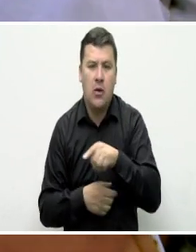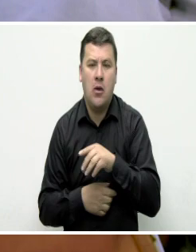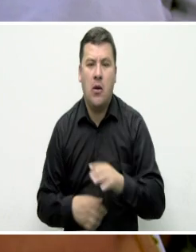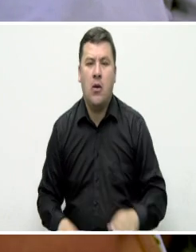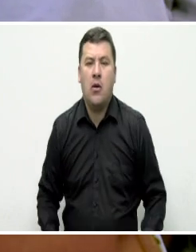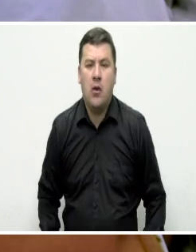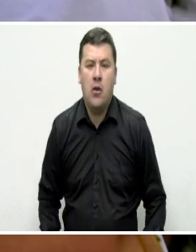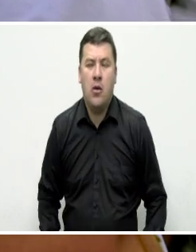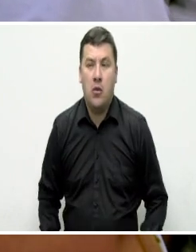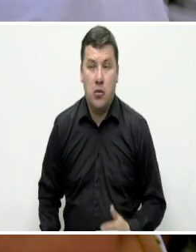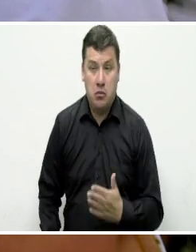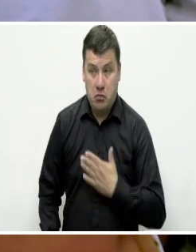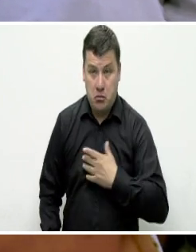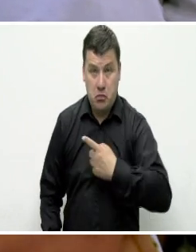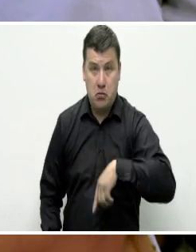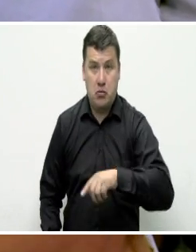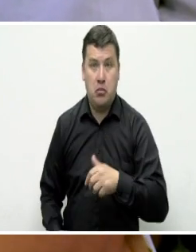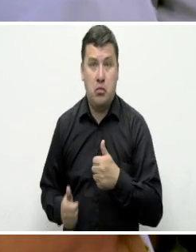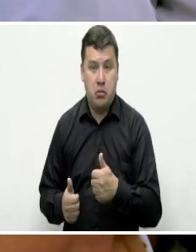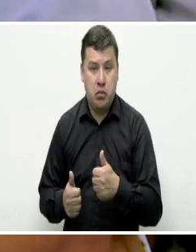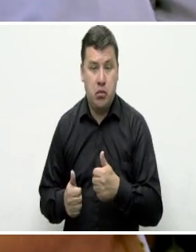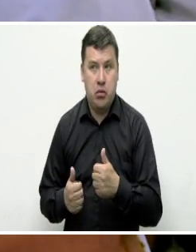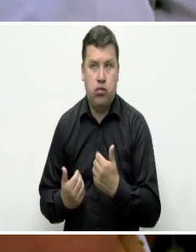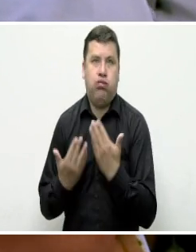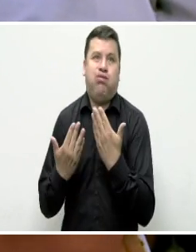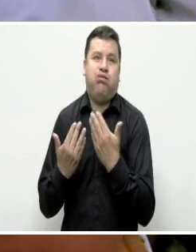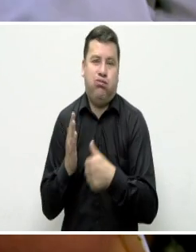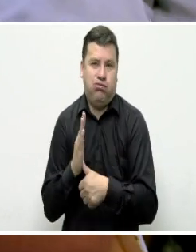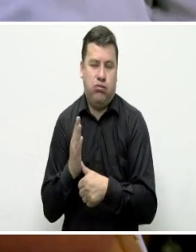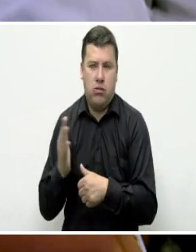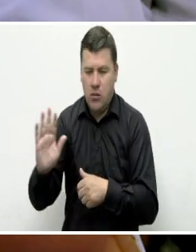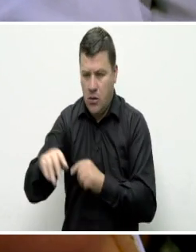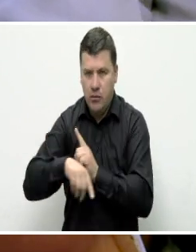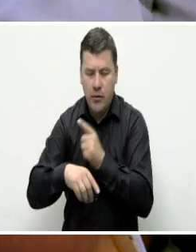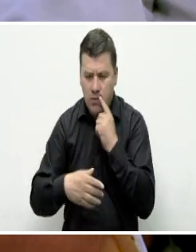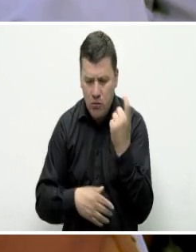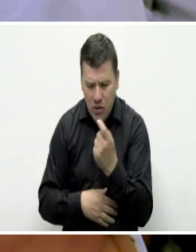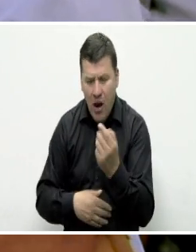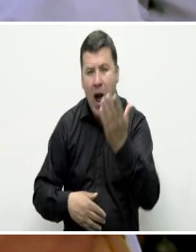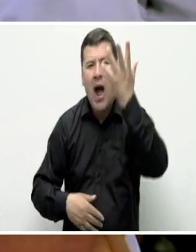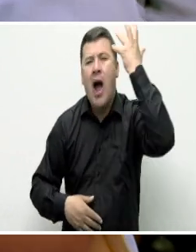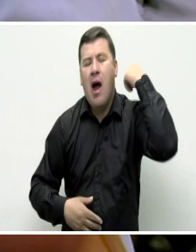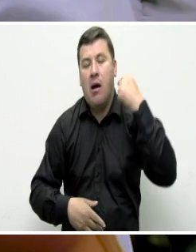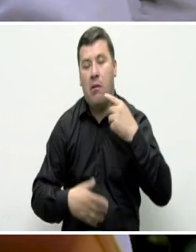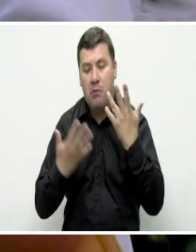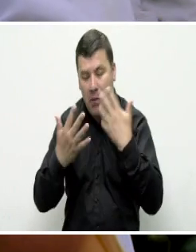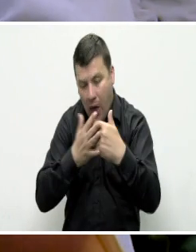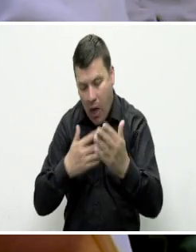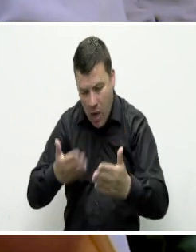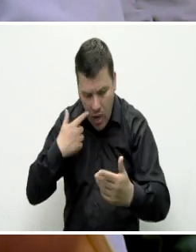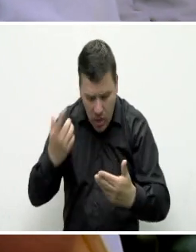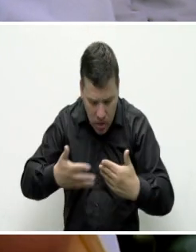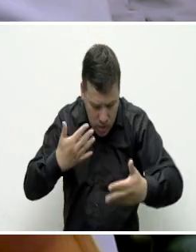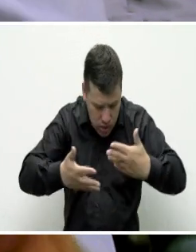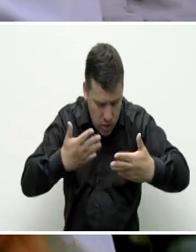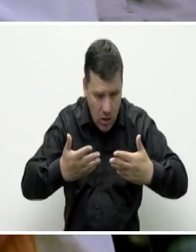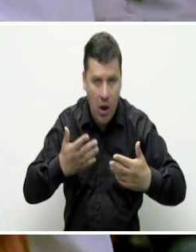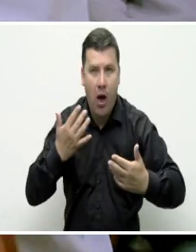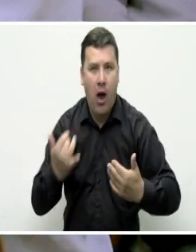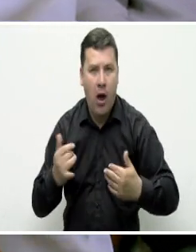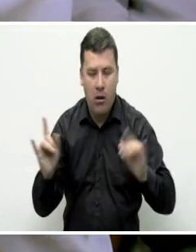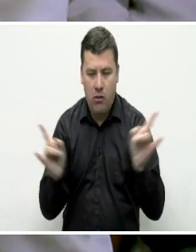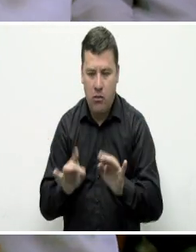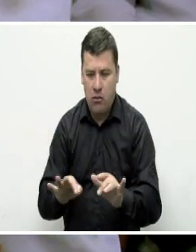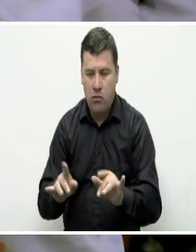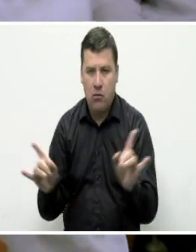sido pues para nosotros magnífico, porque de aquella búsqueda manual, como comentaba usted, venir ahora a sacar, poder